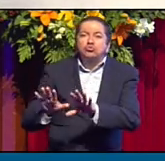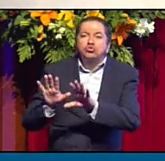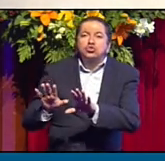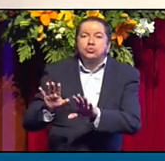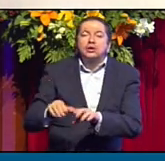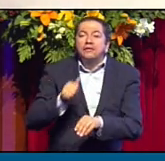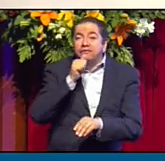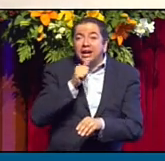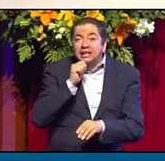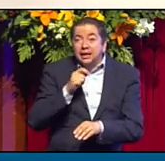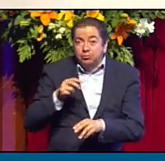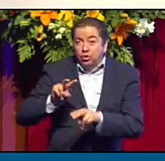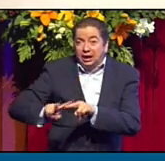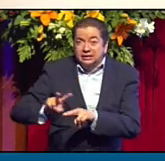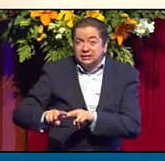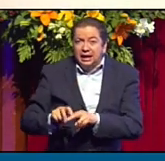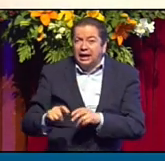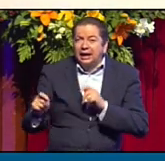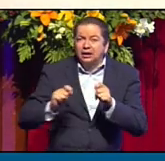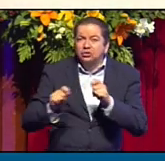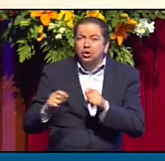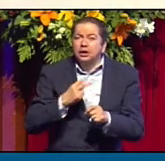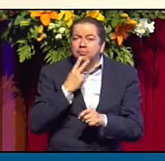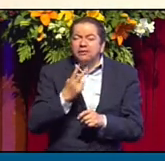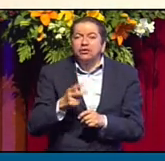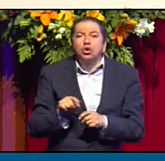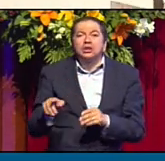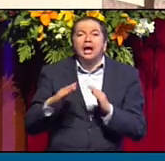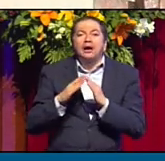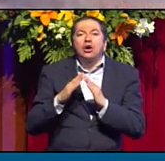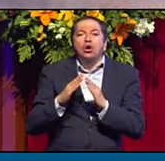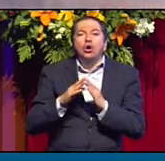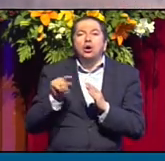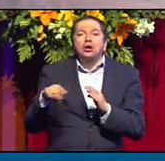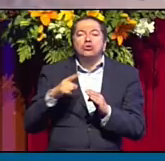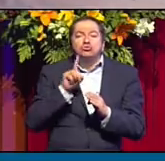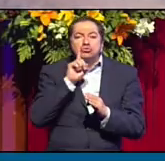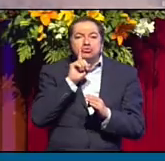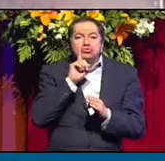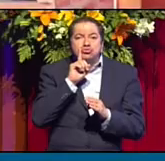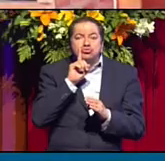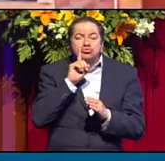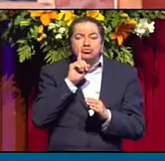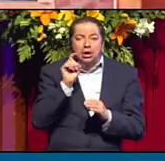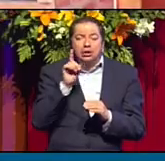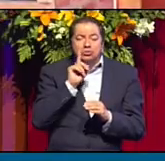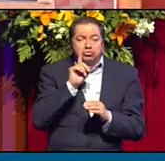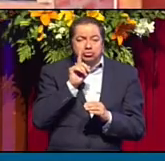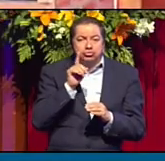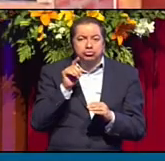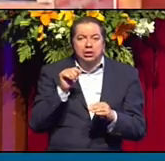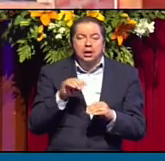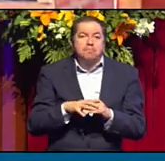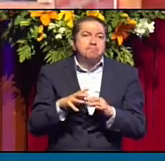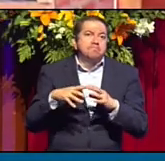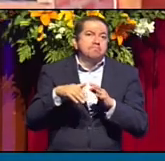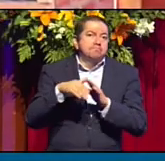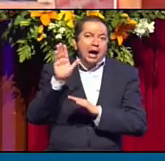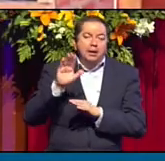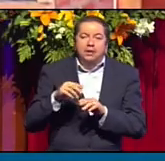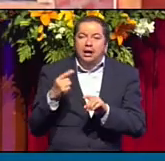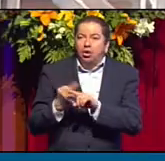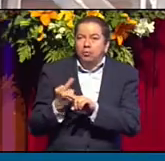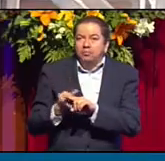están por ejecutarse este año. Gestión en vivienda, pero en vivienda tenemos efectivamente más que hablar. Hoy